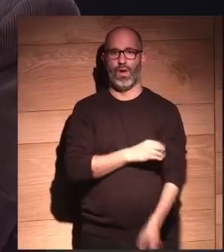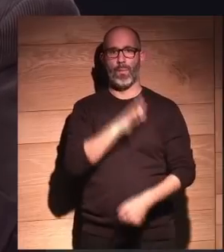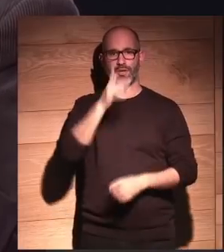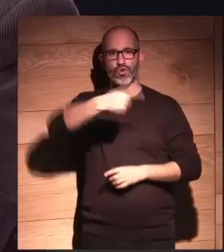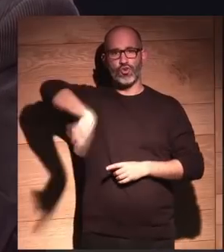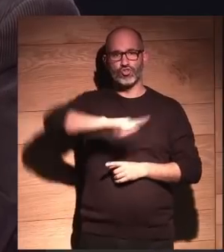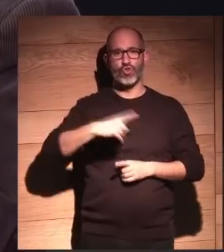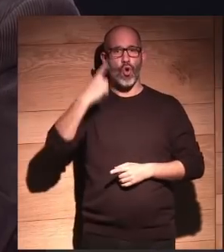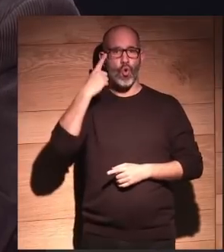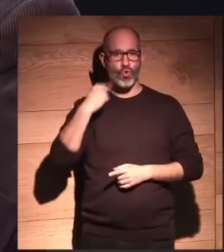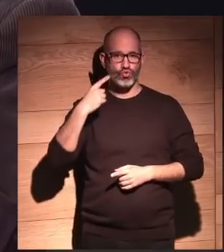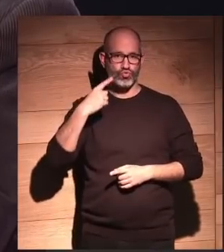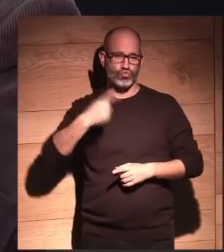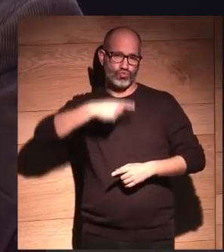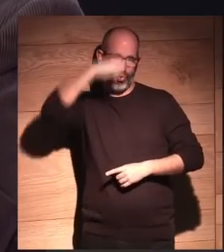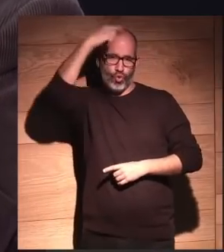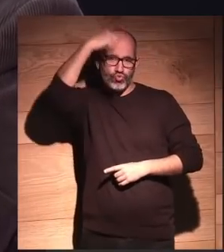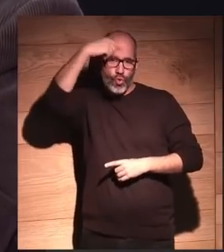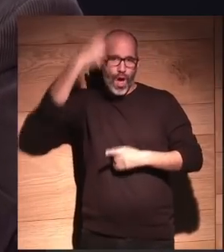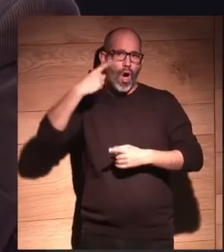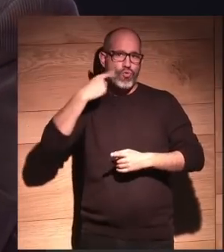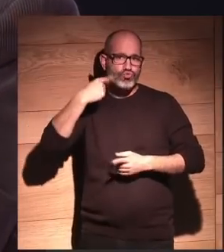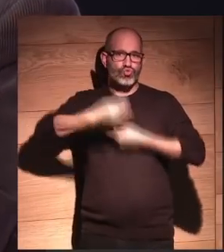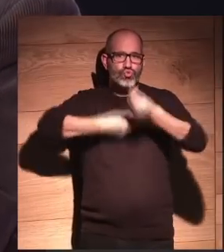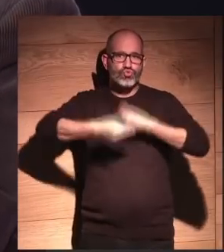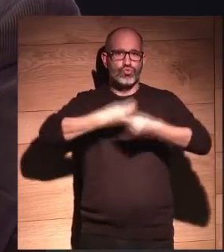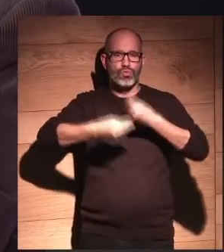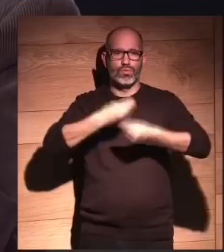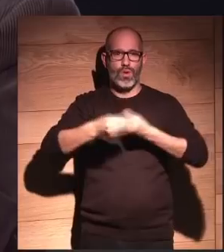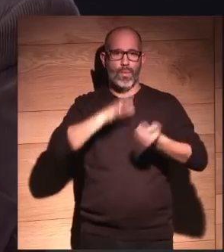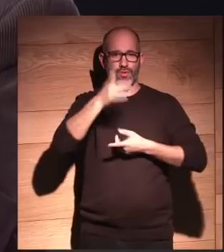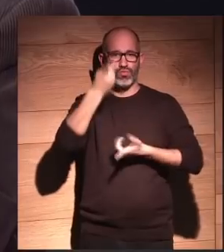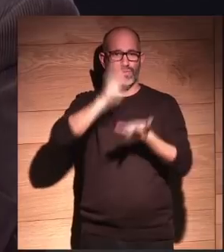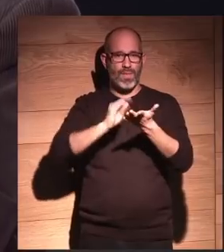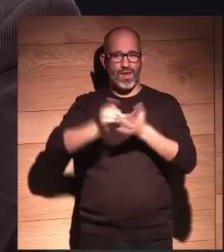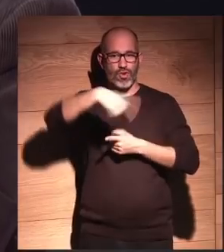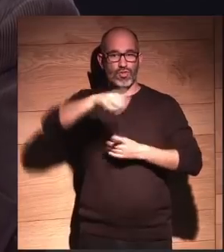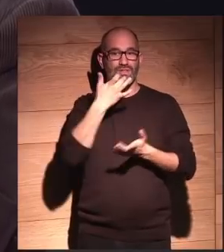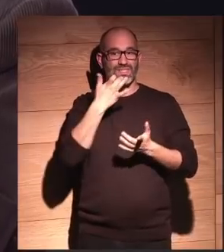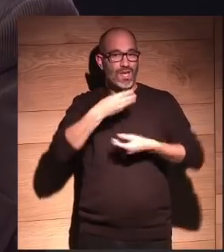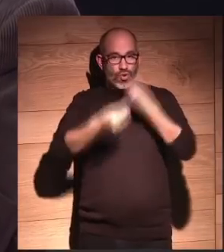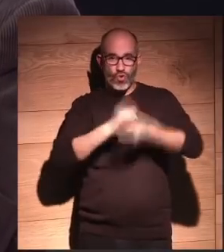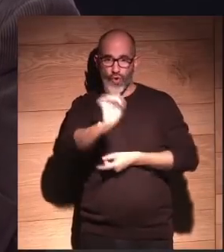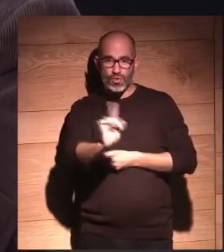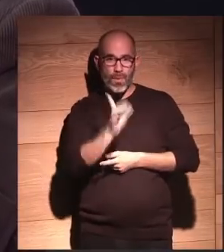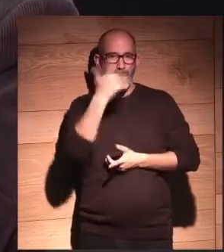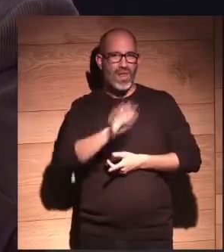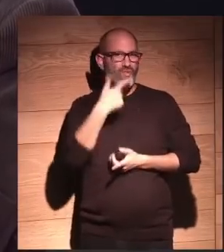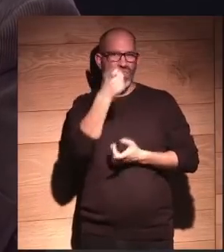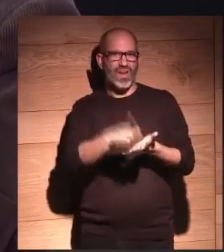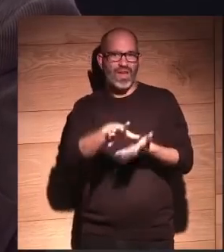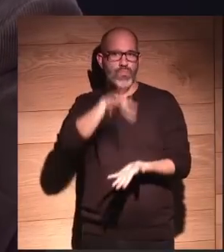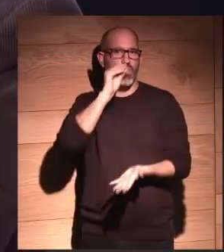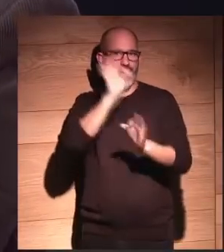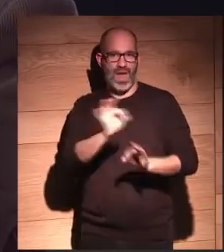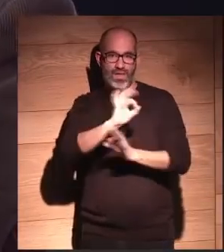una cultura del uso, de manera que estamos eludiendo la comprensión, parece que no hace falta comprender nada, lo uso y